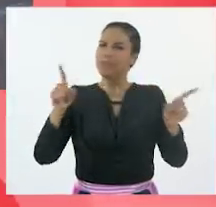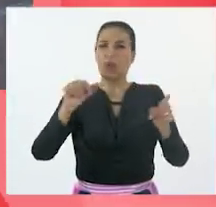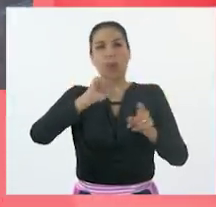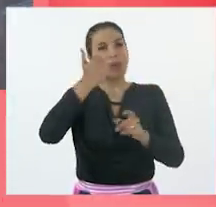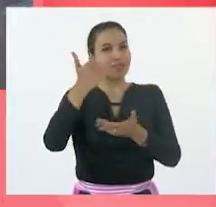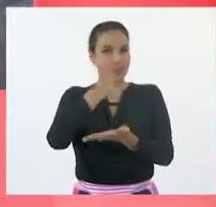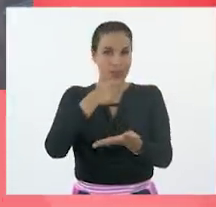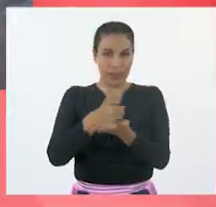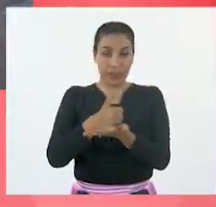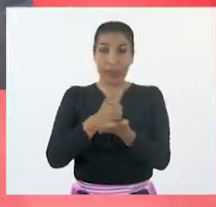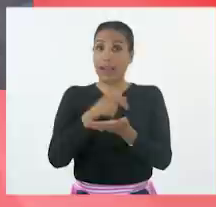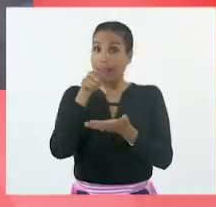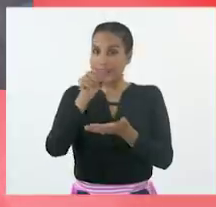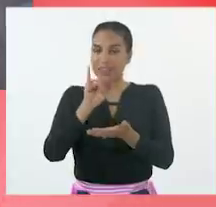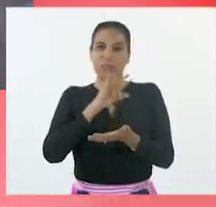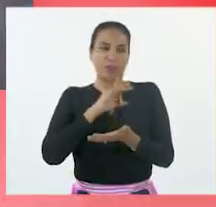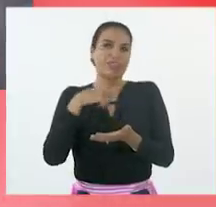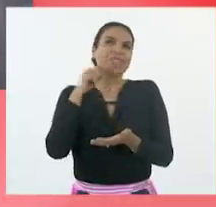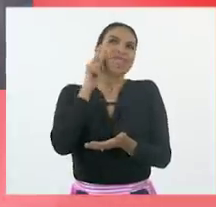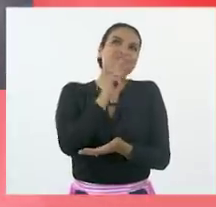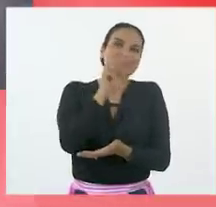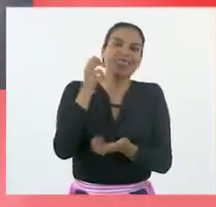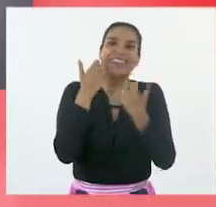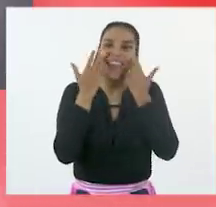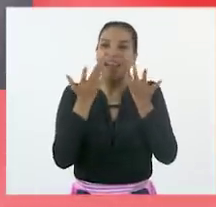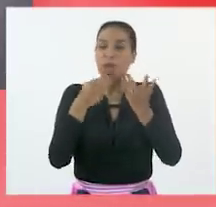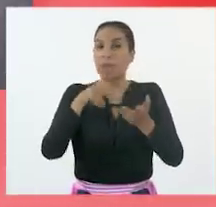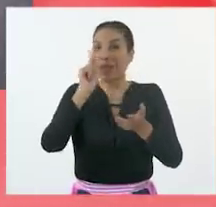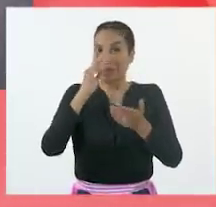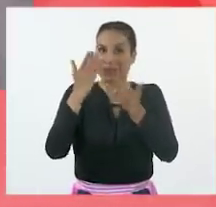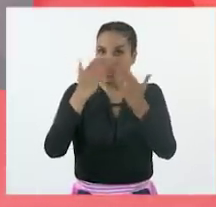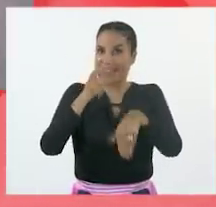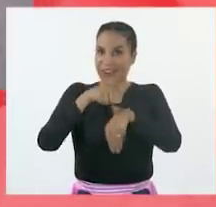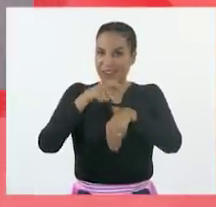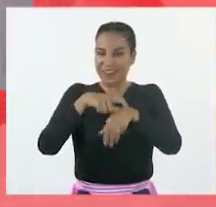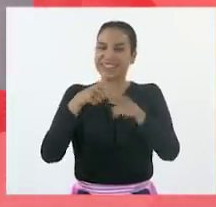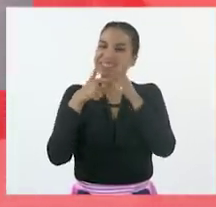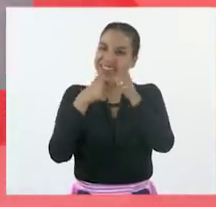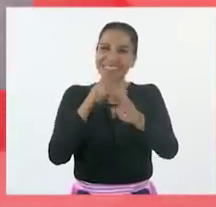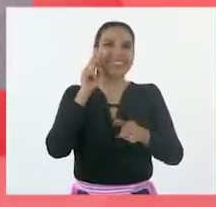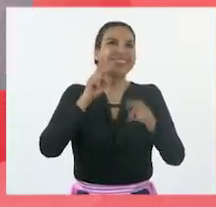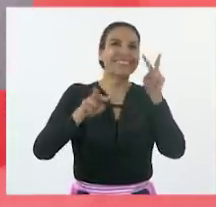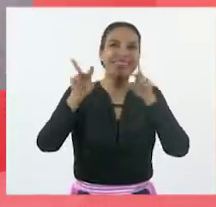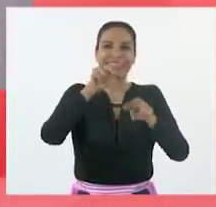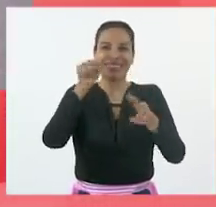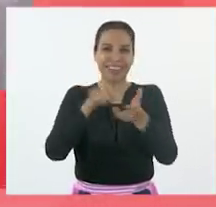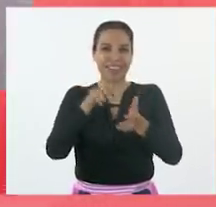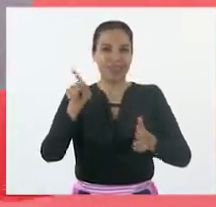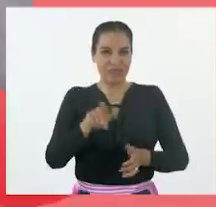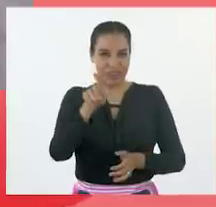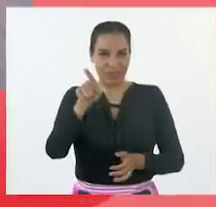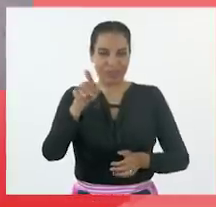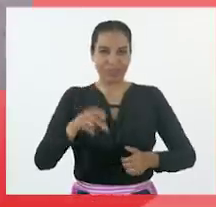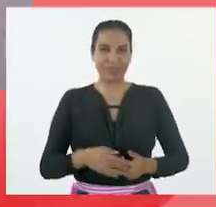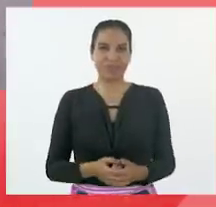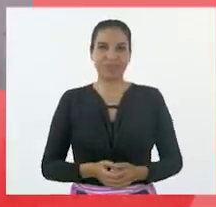otras ciudades. Así que no podía perdérmelo. Pero mientras llega la hora, continuaré mi recorrido por el pueblo.